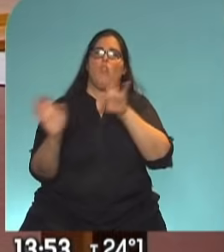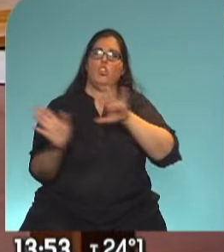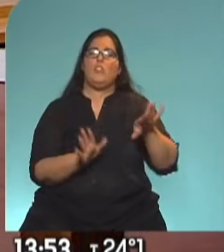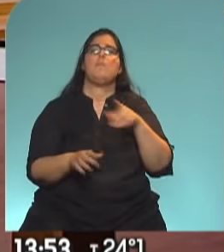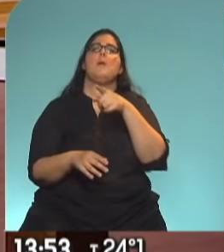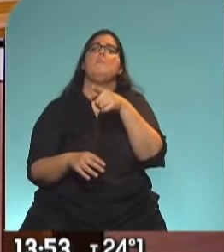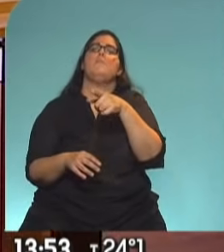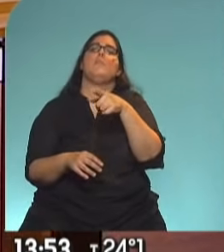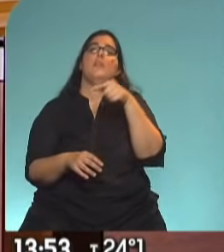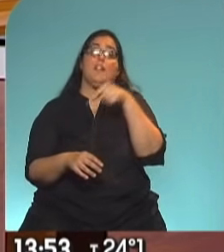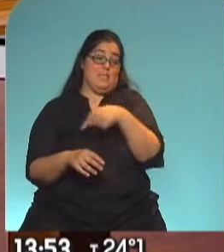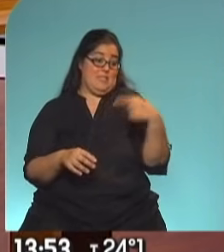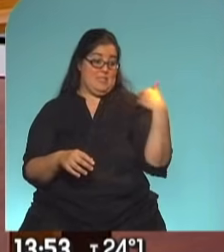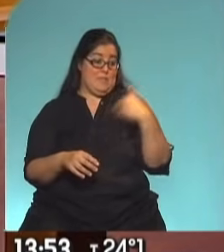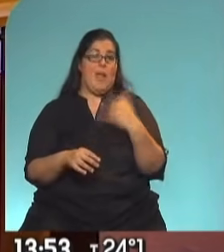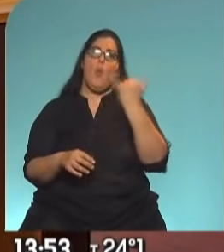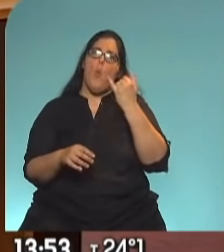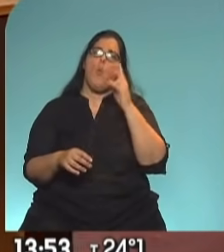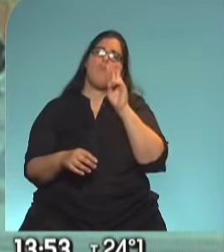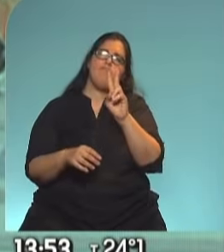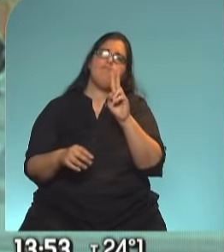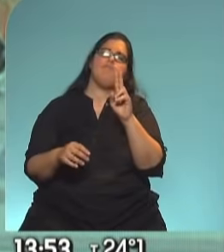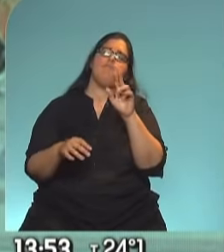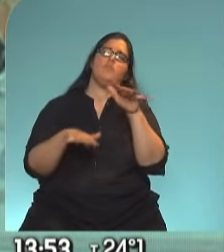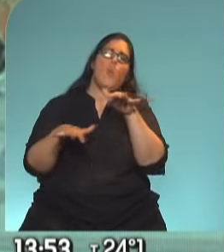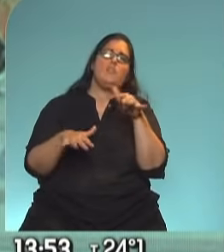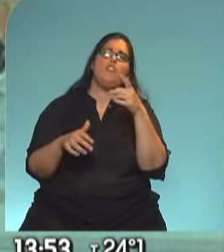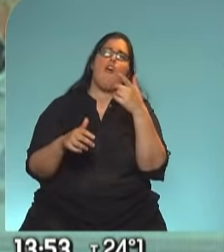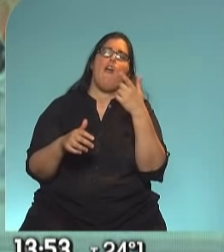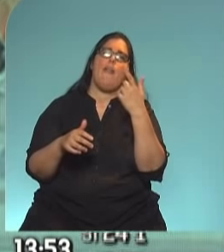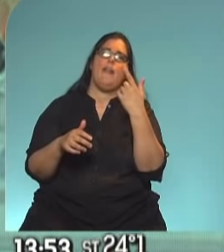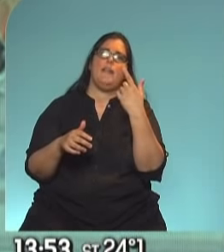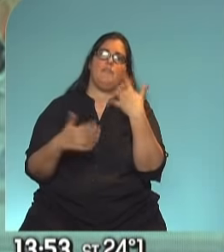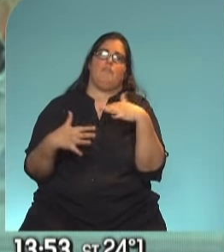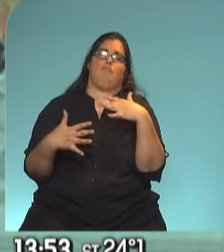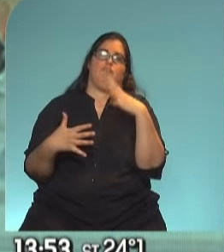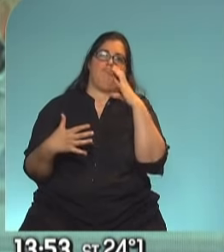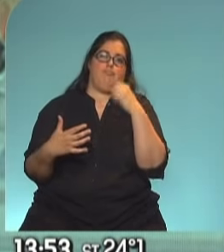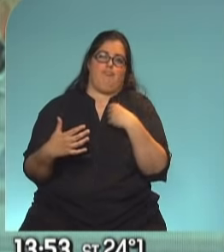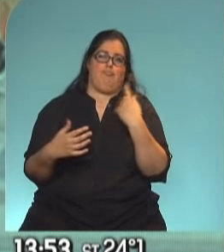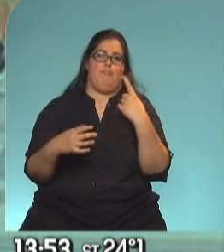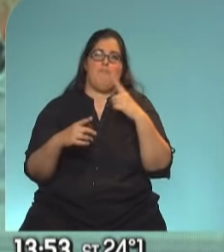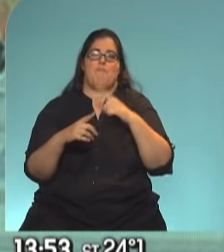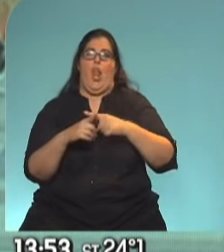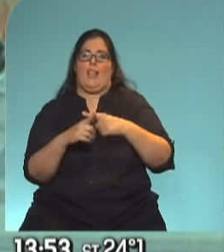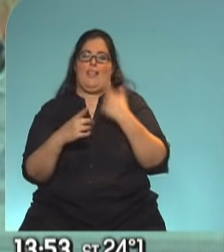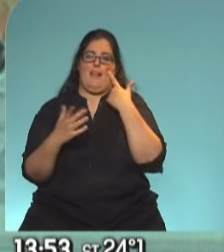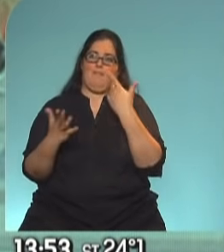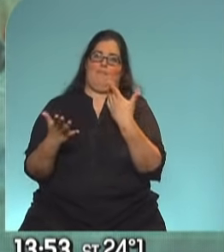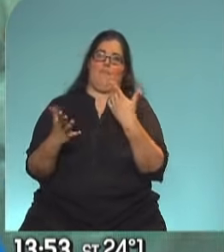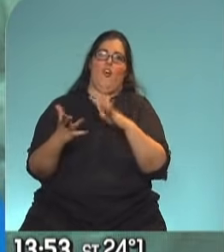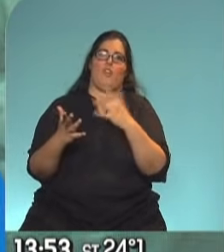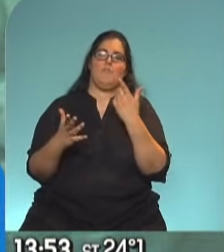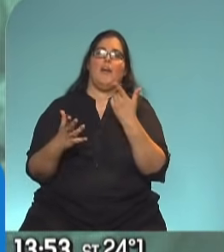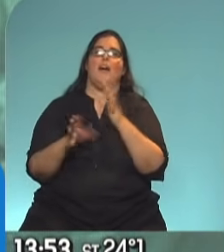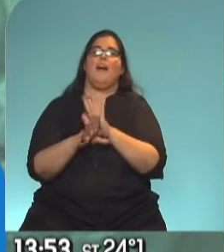Esta semana hubo escenas, hechos que tienen mucho de épica, pero también de mucho simbolismo político, como fue el regreso de Evo